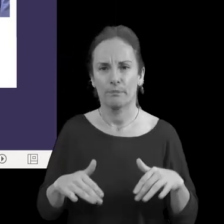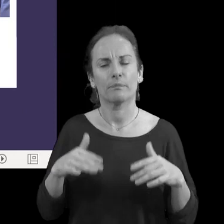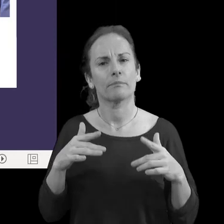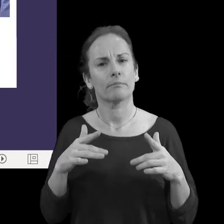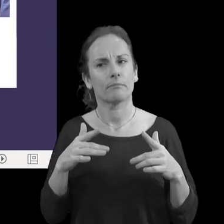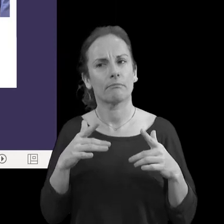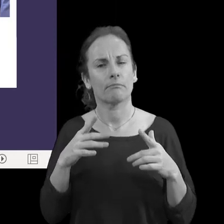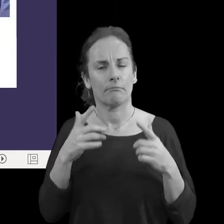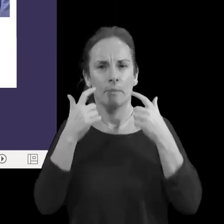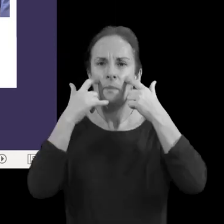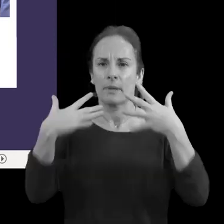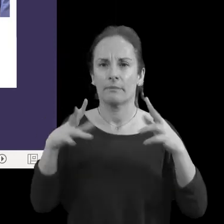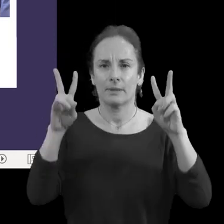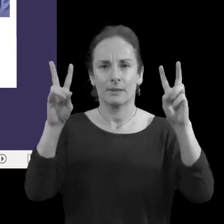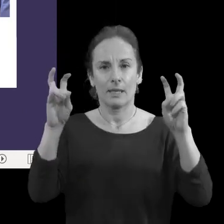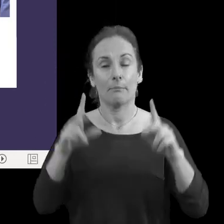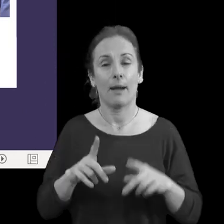¿no?